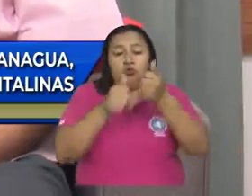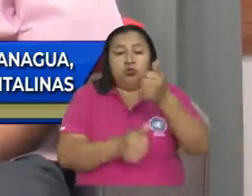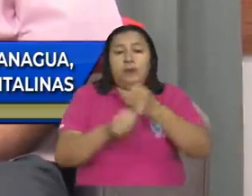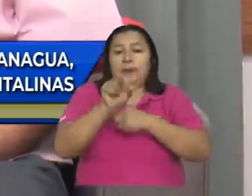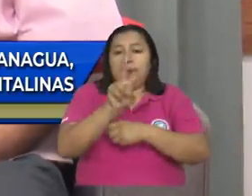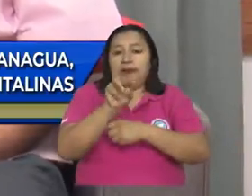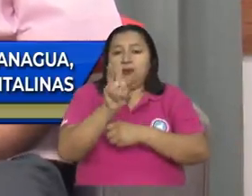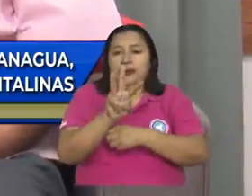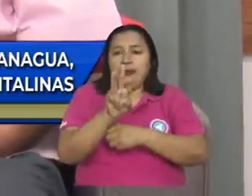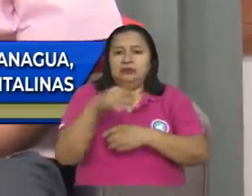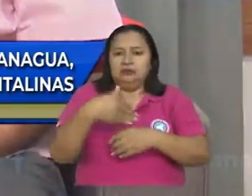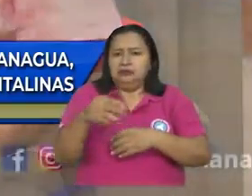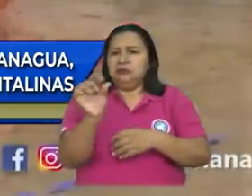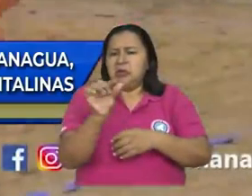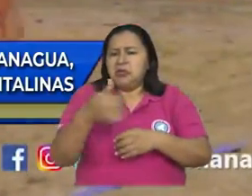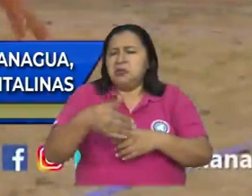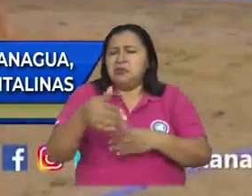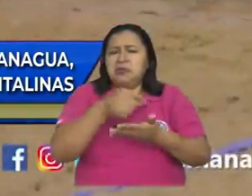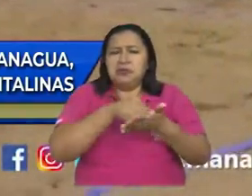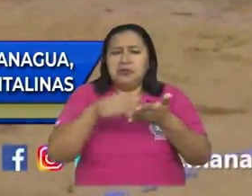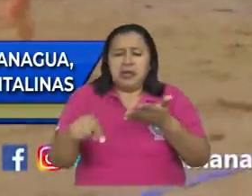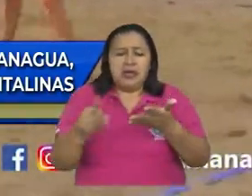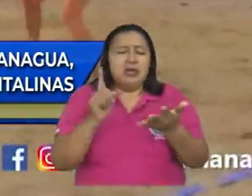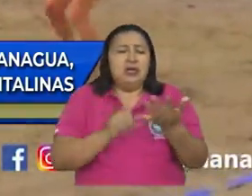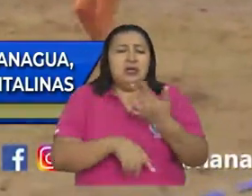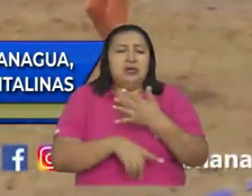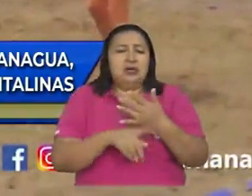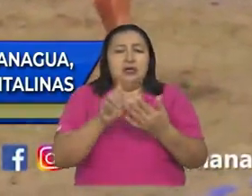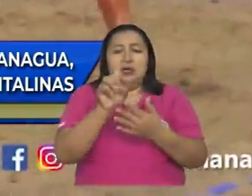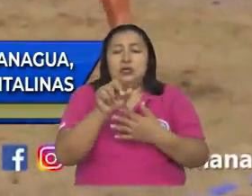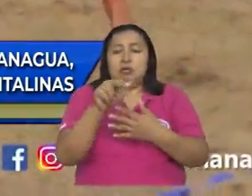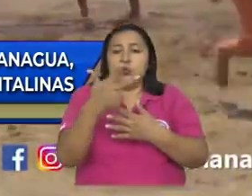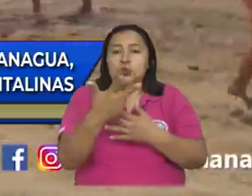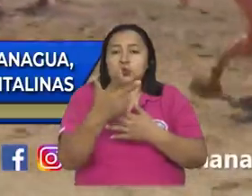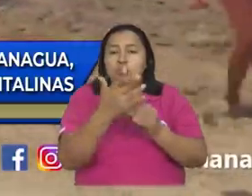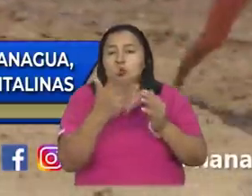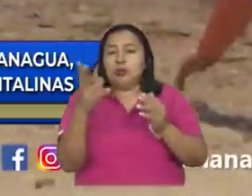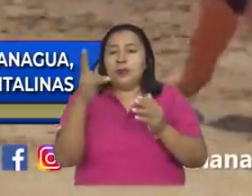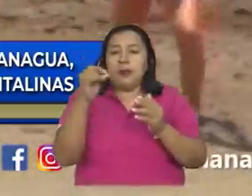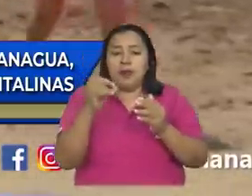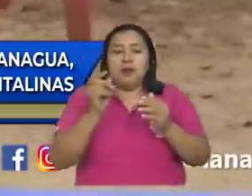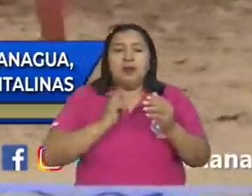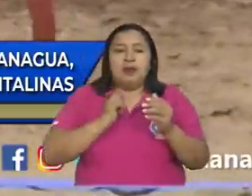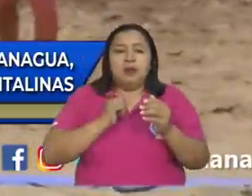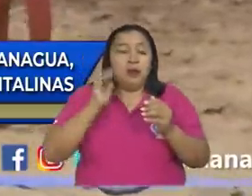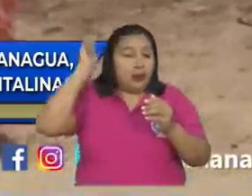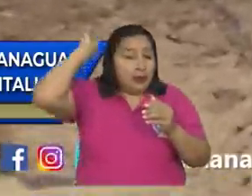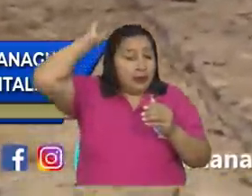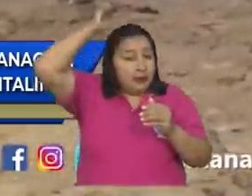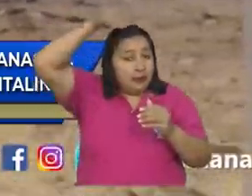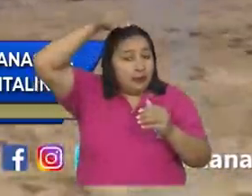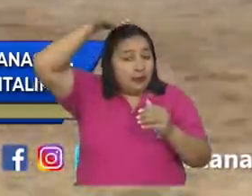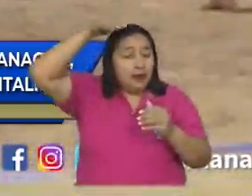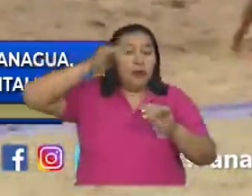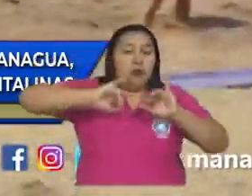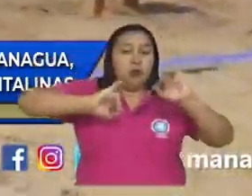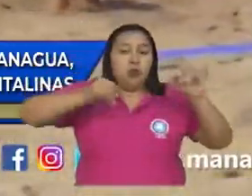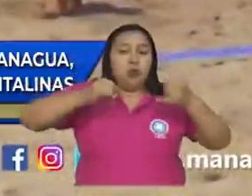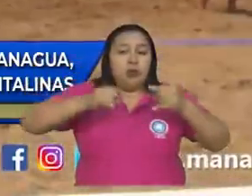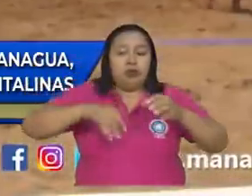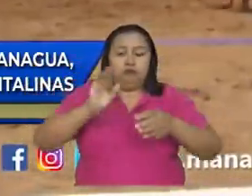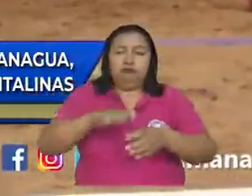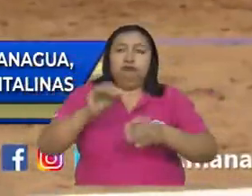unas cuantas semanas nada más. El 18 y el 20 tenemos a Argentina jugando